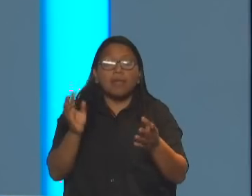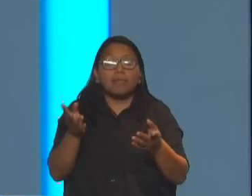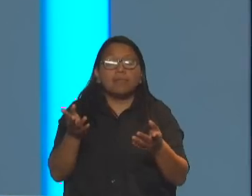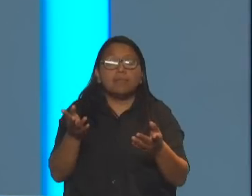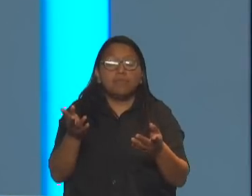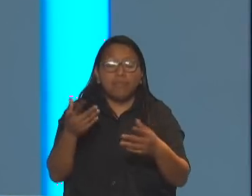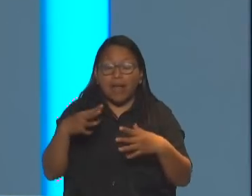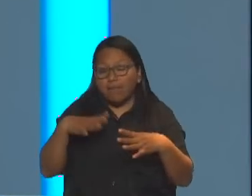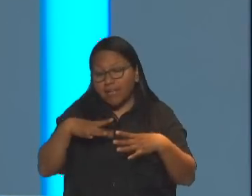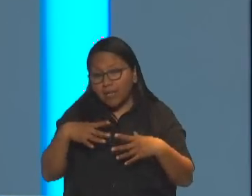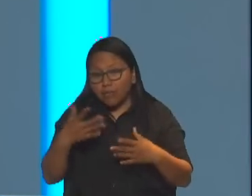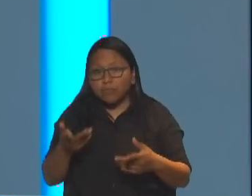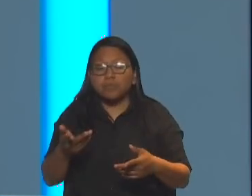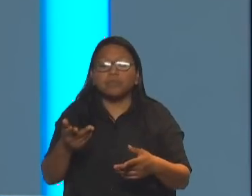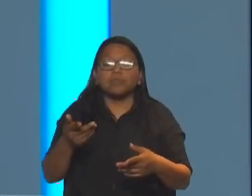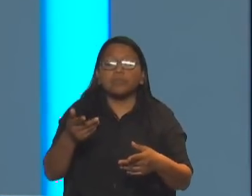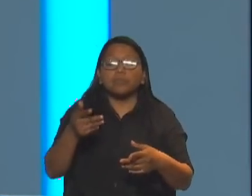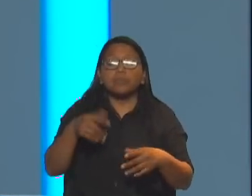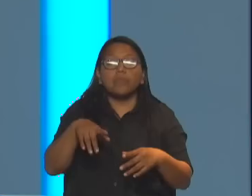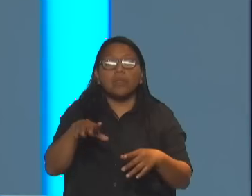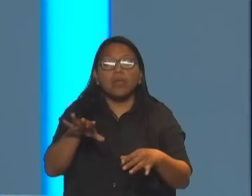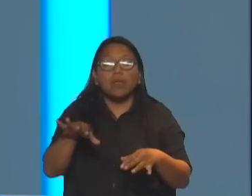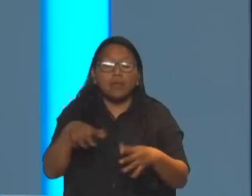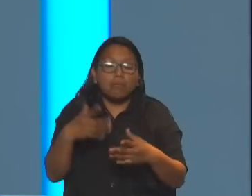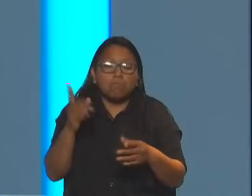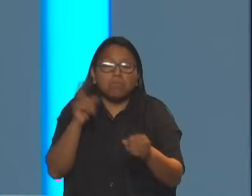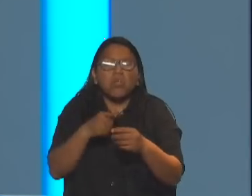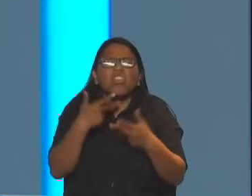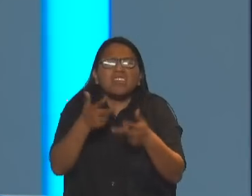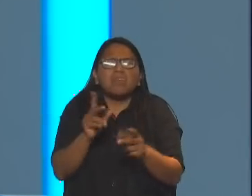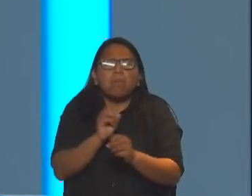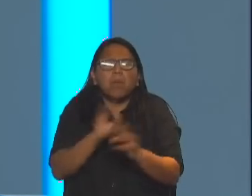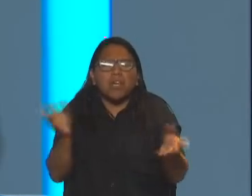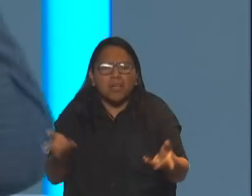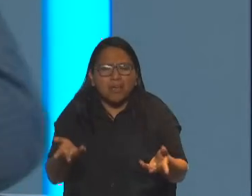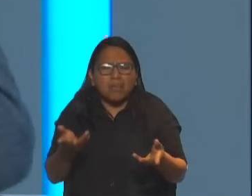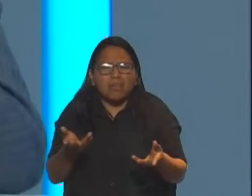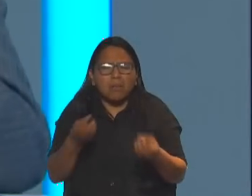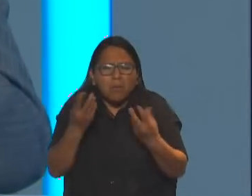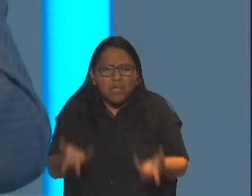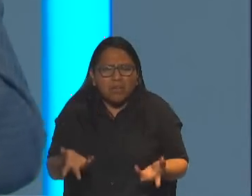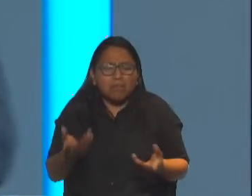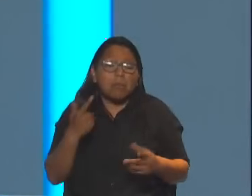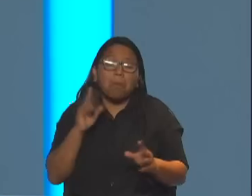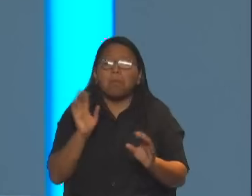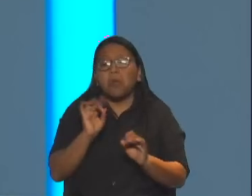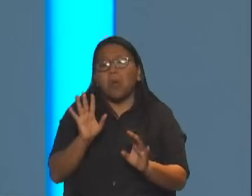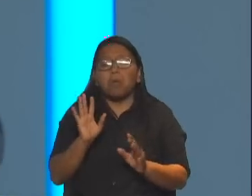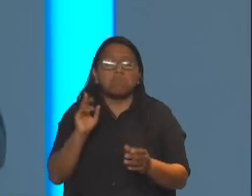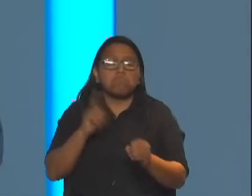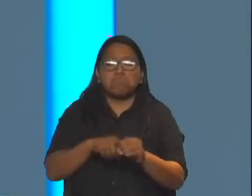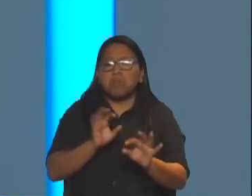al feriado y nadie pero no dicen porque no tienen el signo no decimos porque